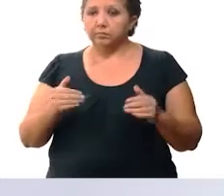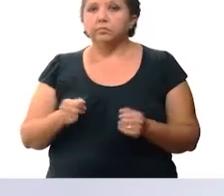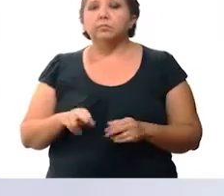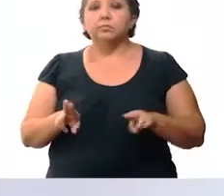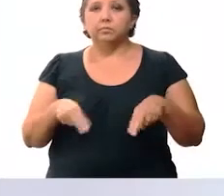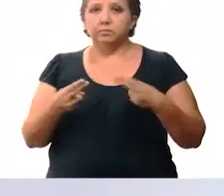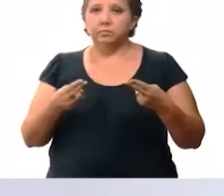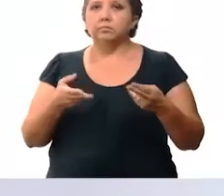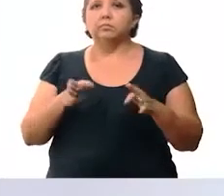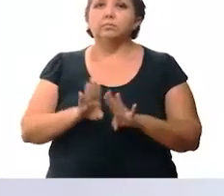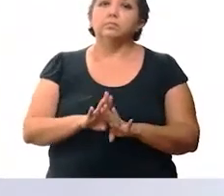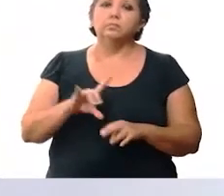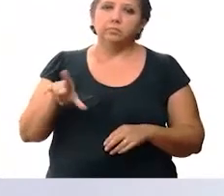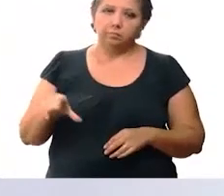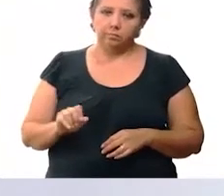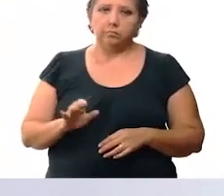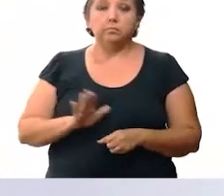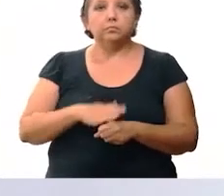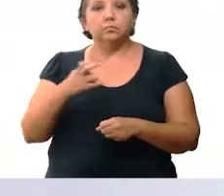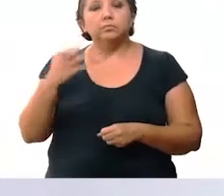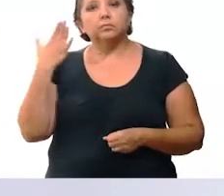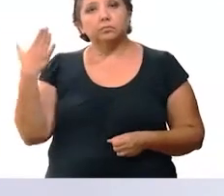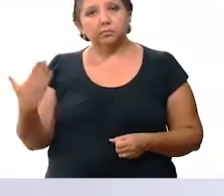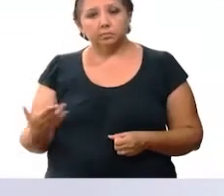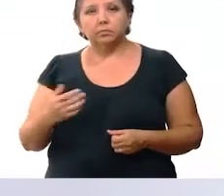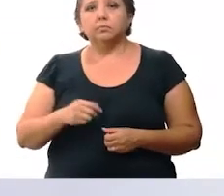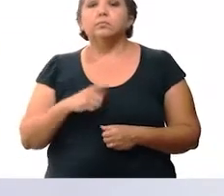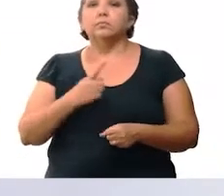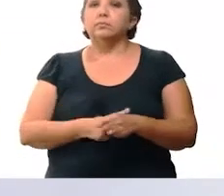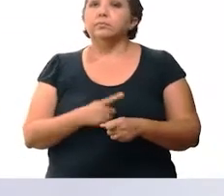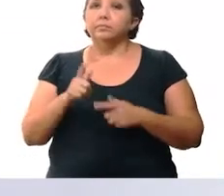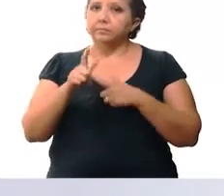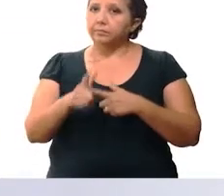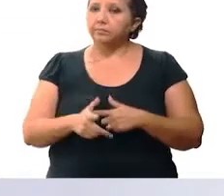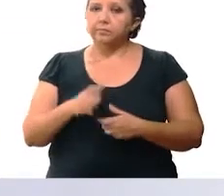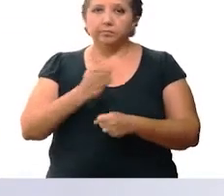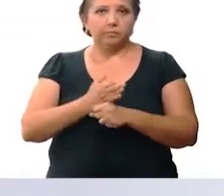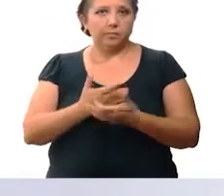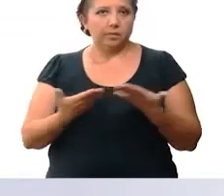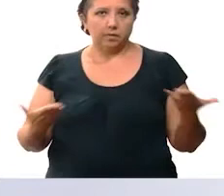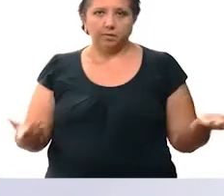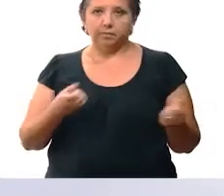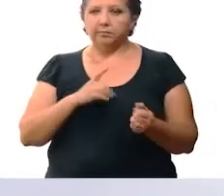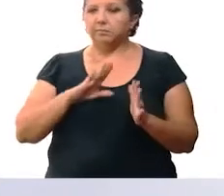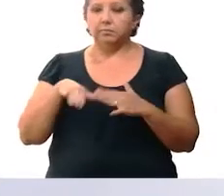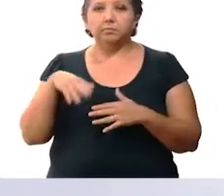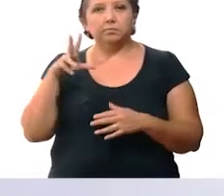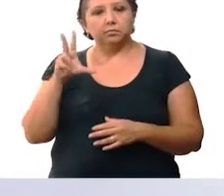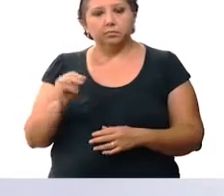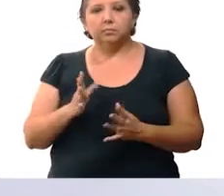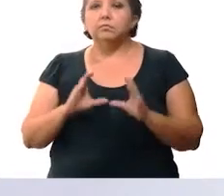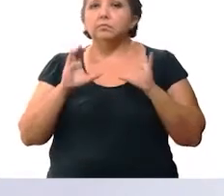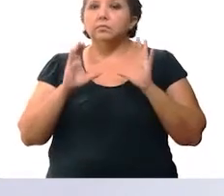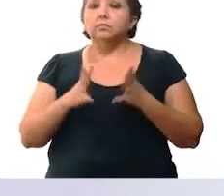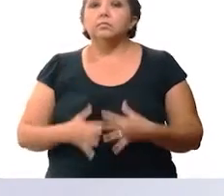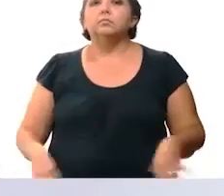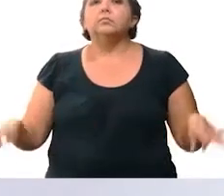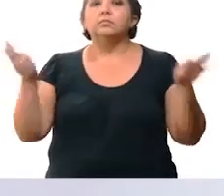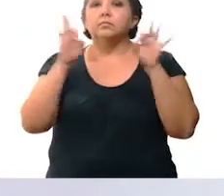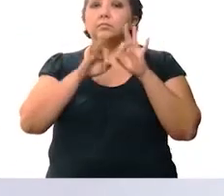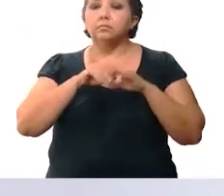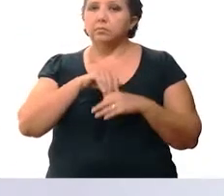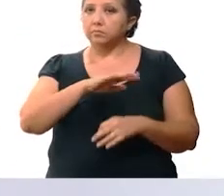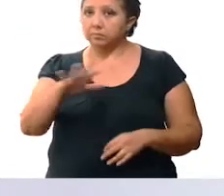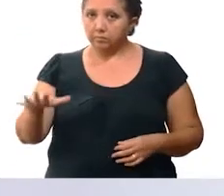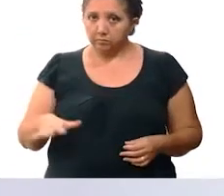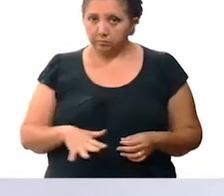de reactivación económica. Se reitera, la pandemia sigue y no es momento de bajar la guardia. Es muy importante que